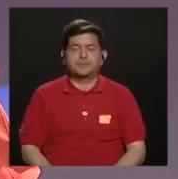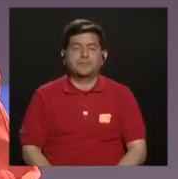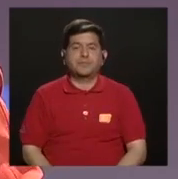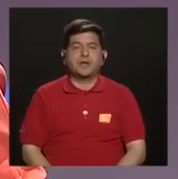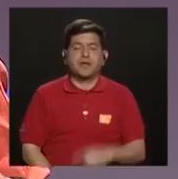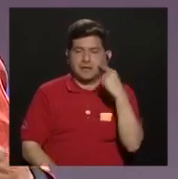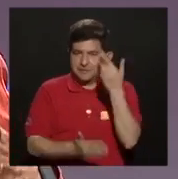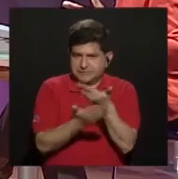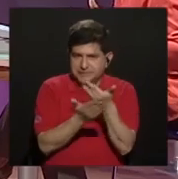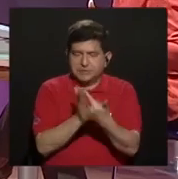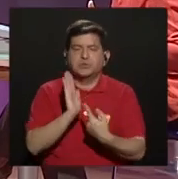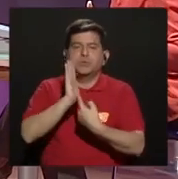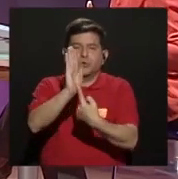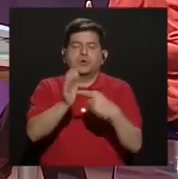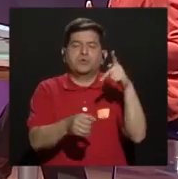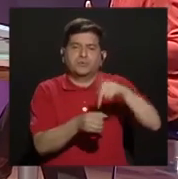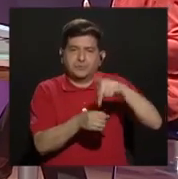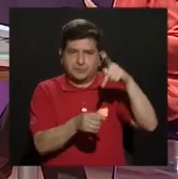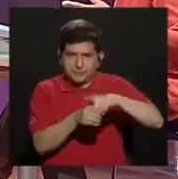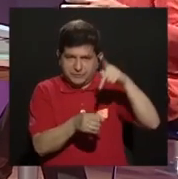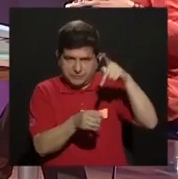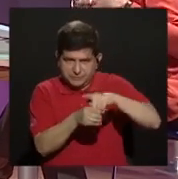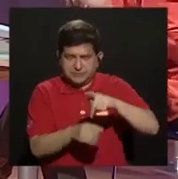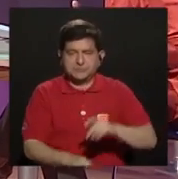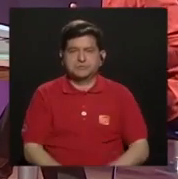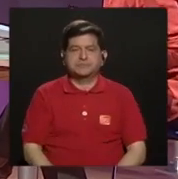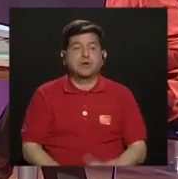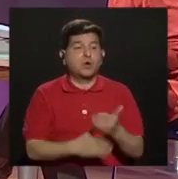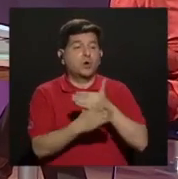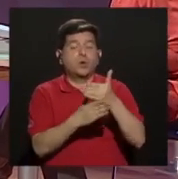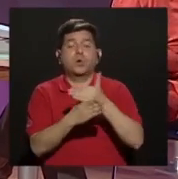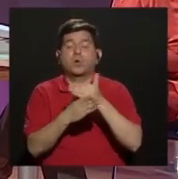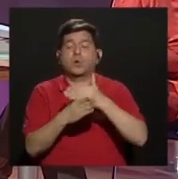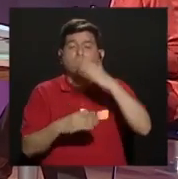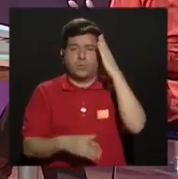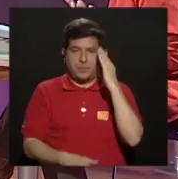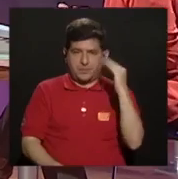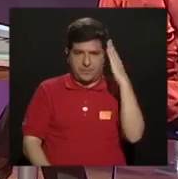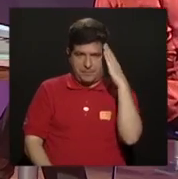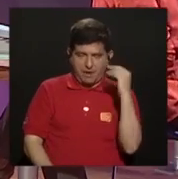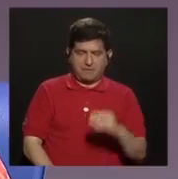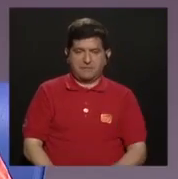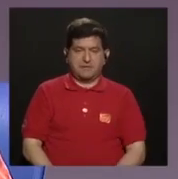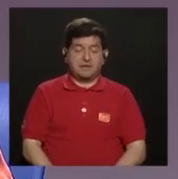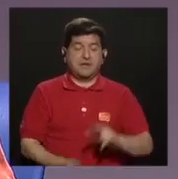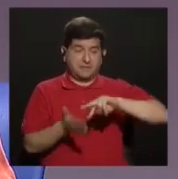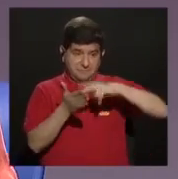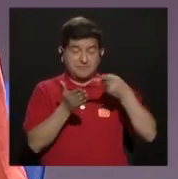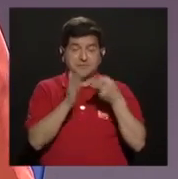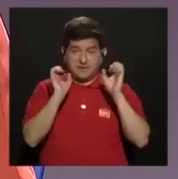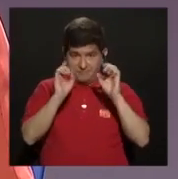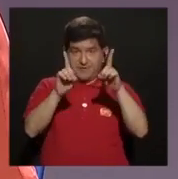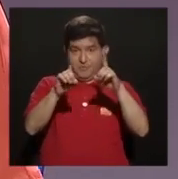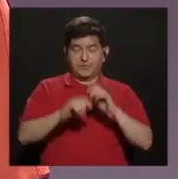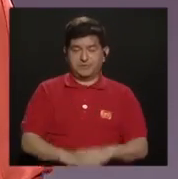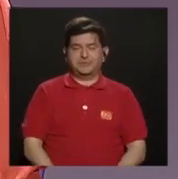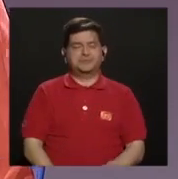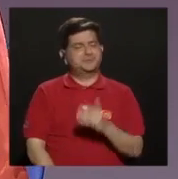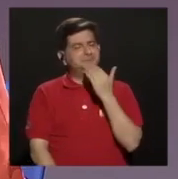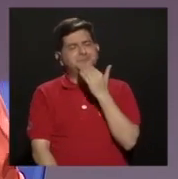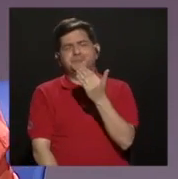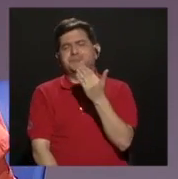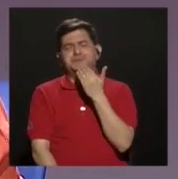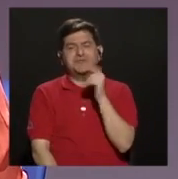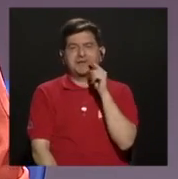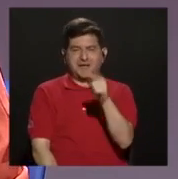su testimonio, por participar, compartir su experiencia, porque esto es educativo, realmente. Muchas gracias